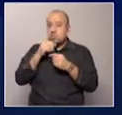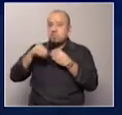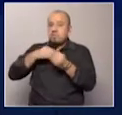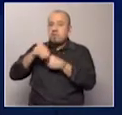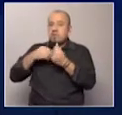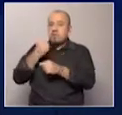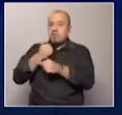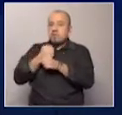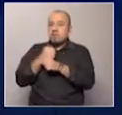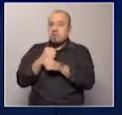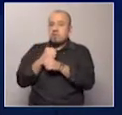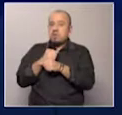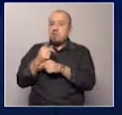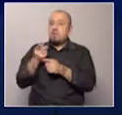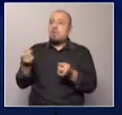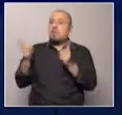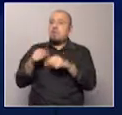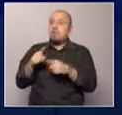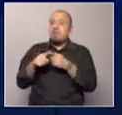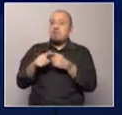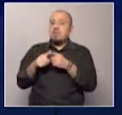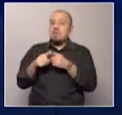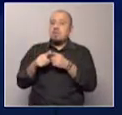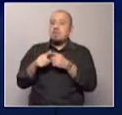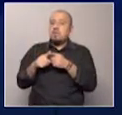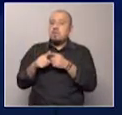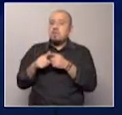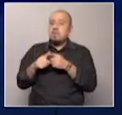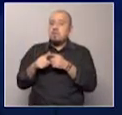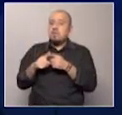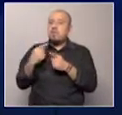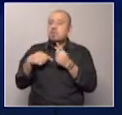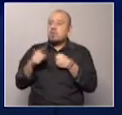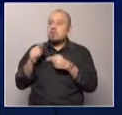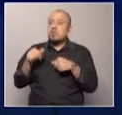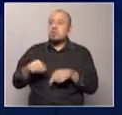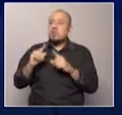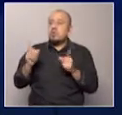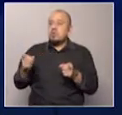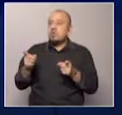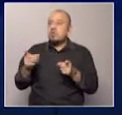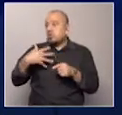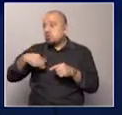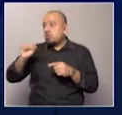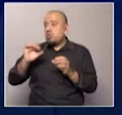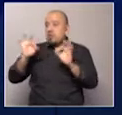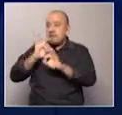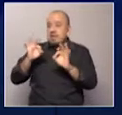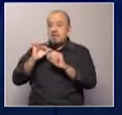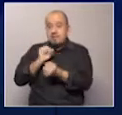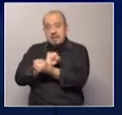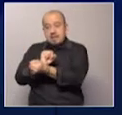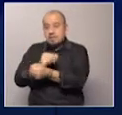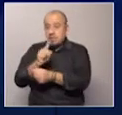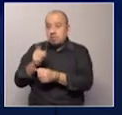con su trabajo que va a salir lleva a reincidir y le vamos a colocar una espiral de mayor violencia por supuesto sino encarcelamos a nadie ese mundo de impunidad se une